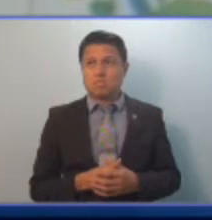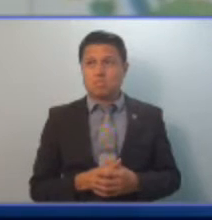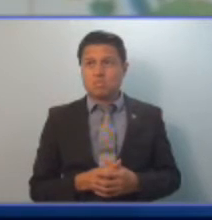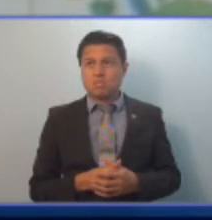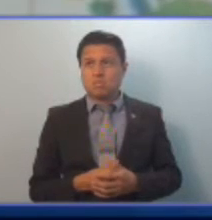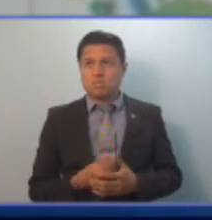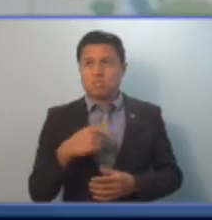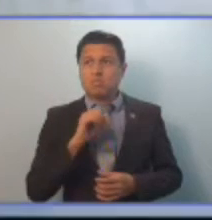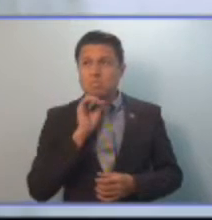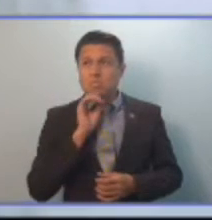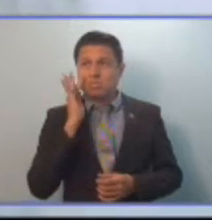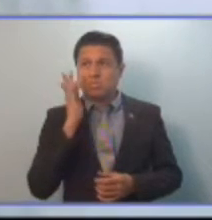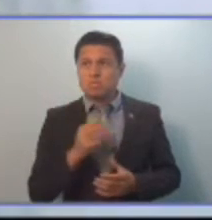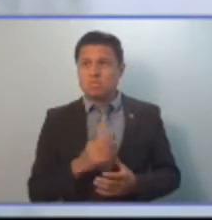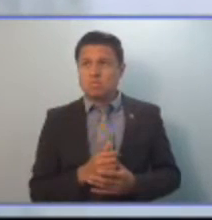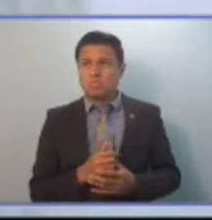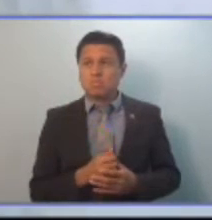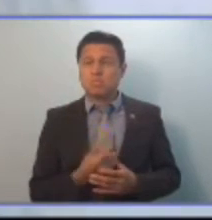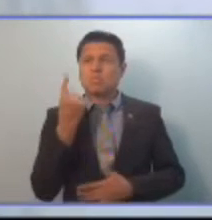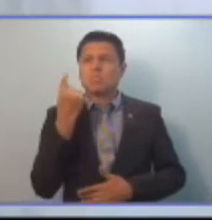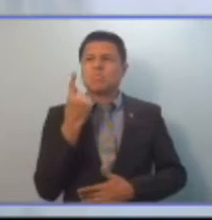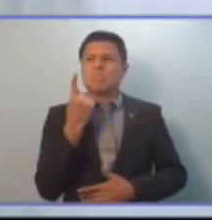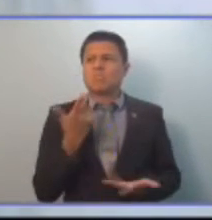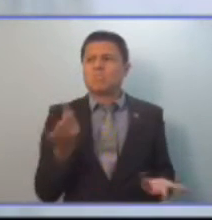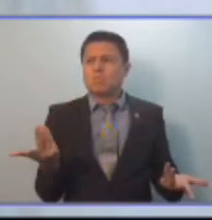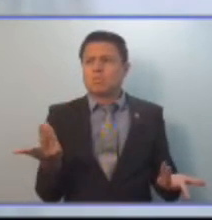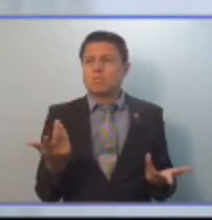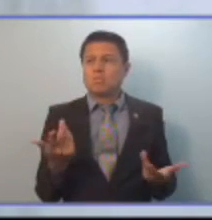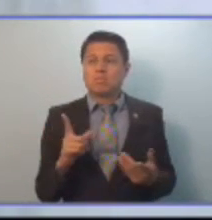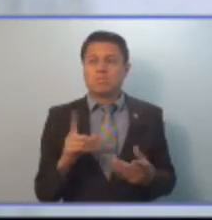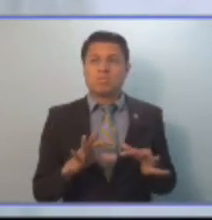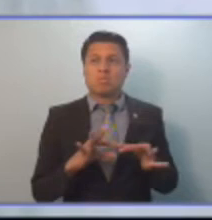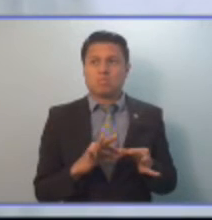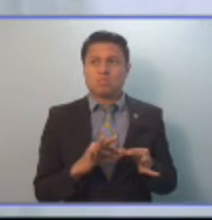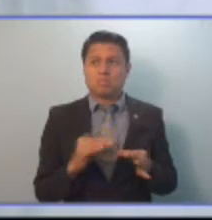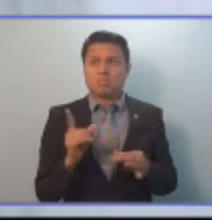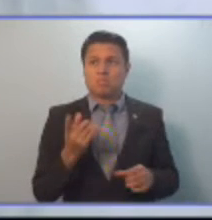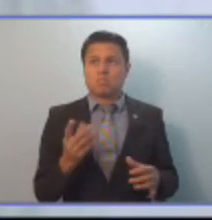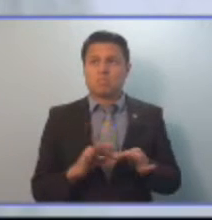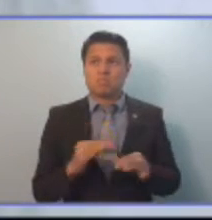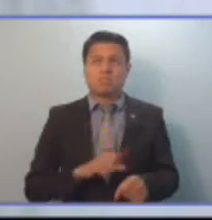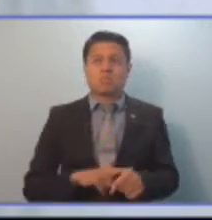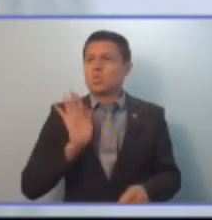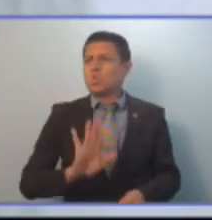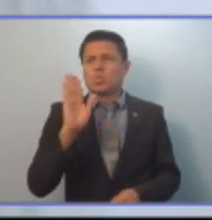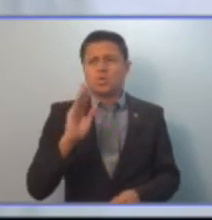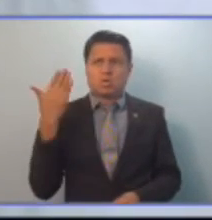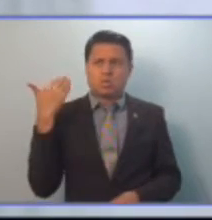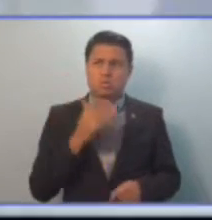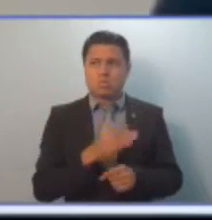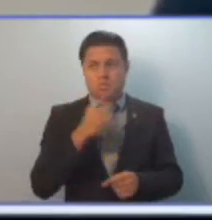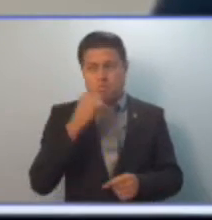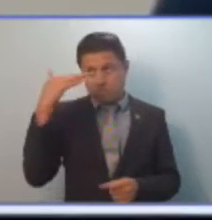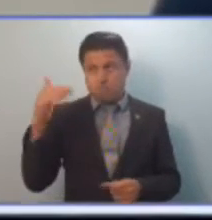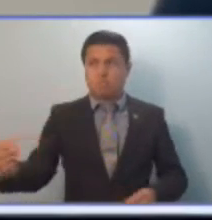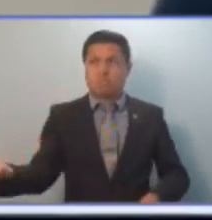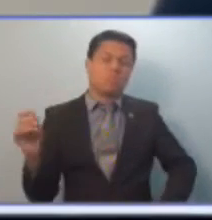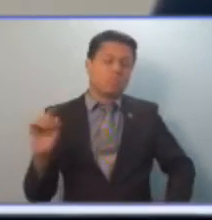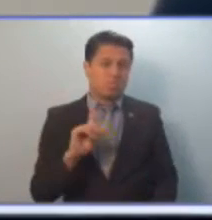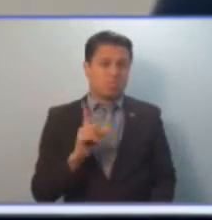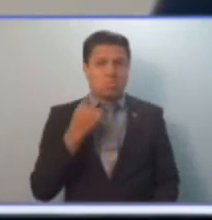Solo quisiera entonces entender que tampoco no pertenece, pero tampoco ha estado afiliado nunca a ninguno. No, fíjense que